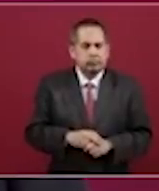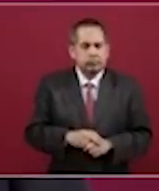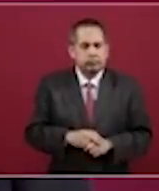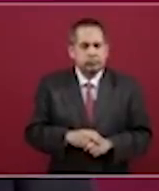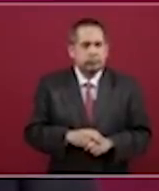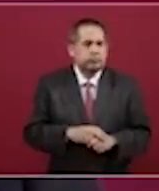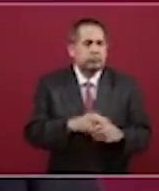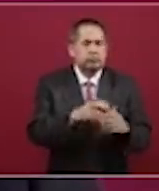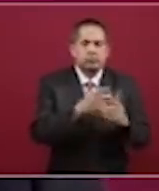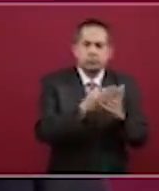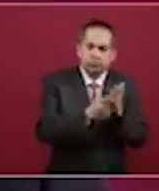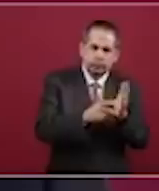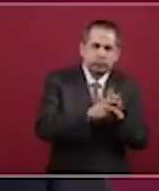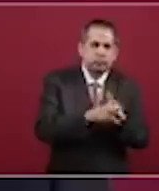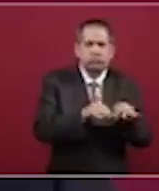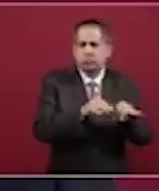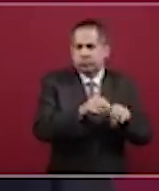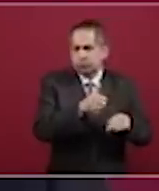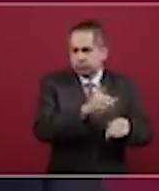operación